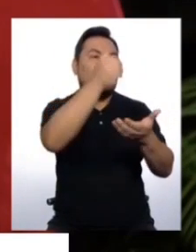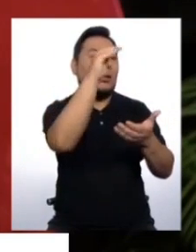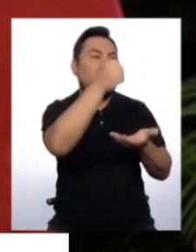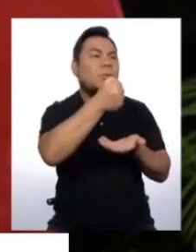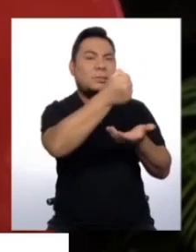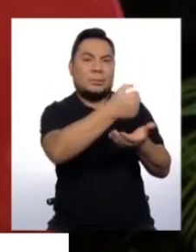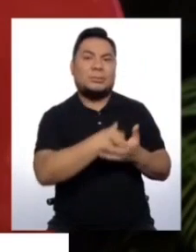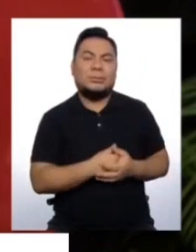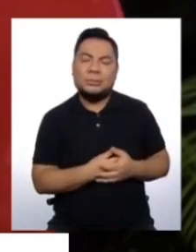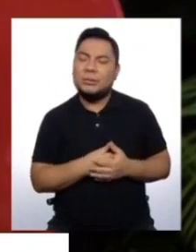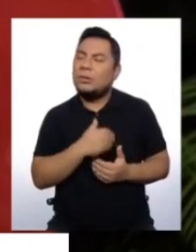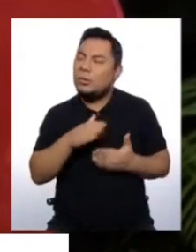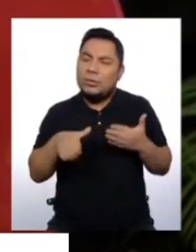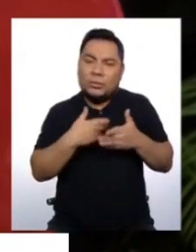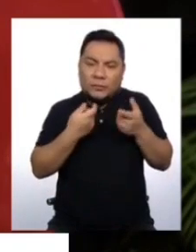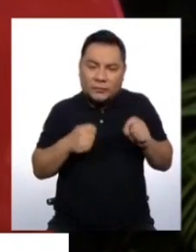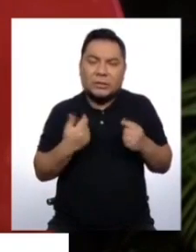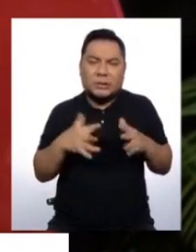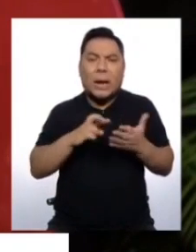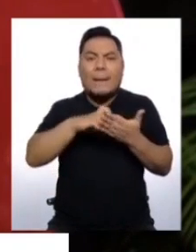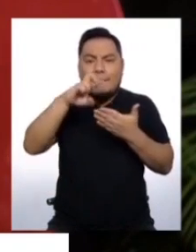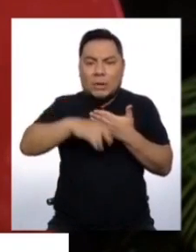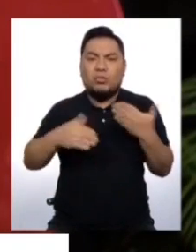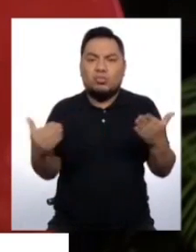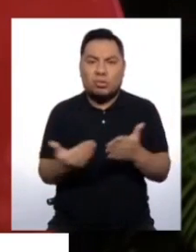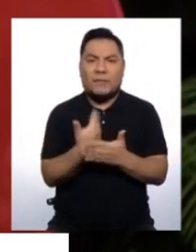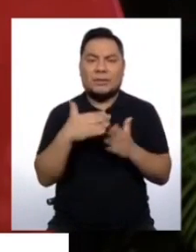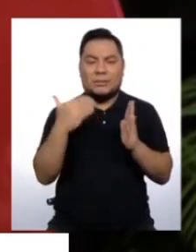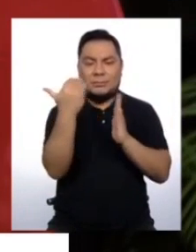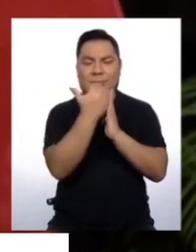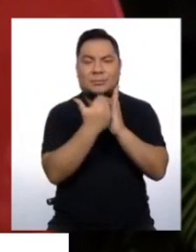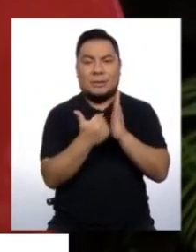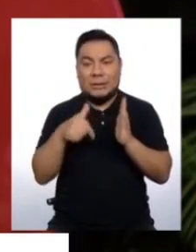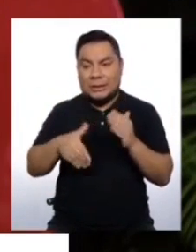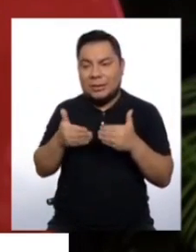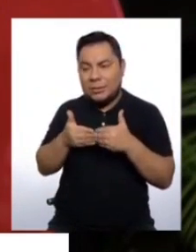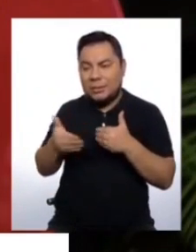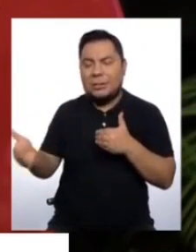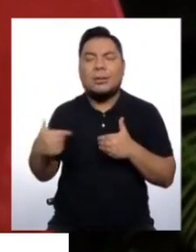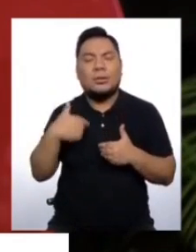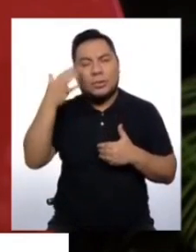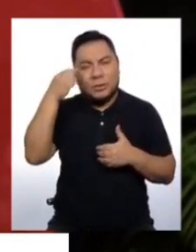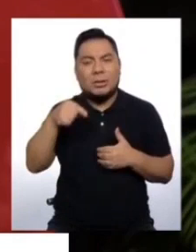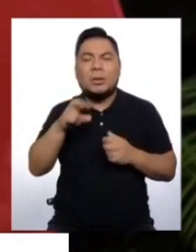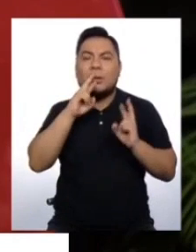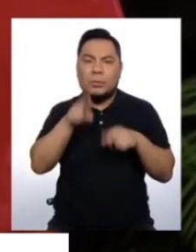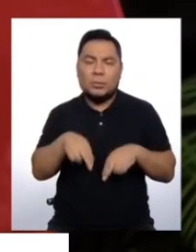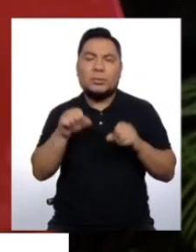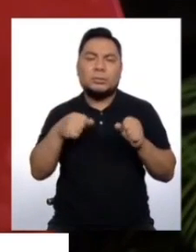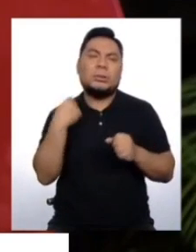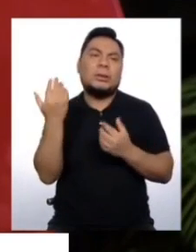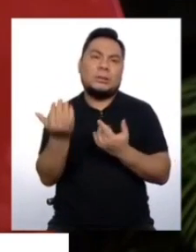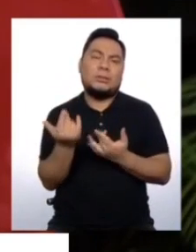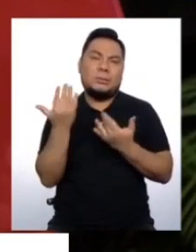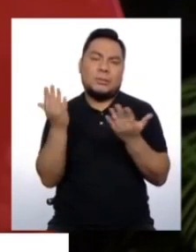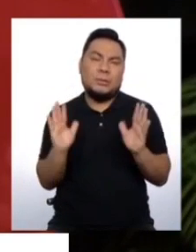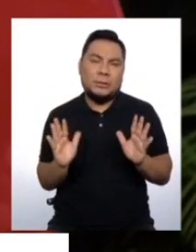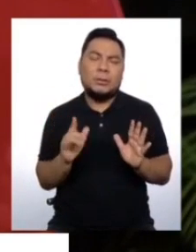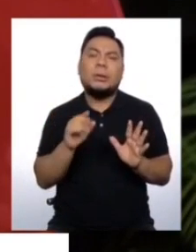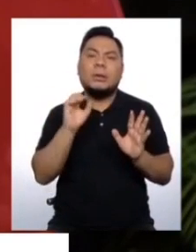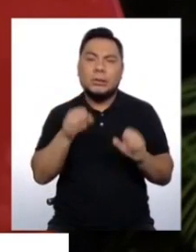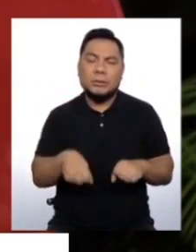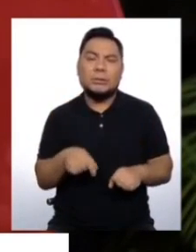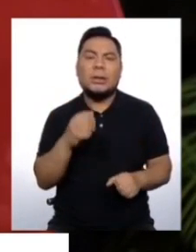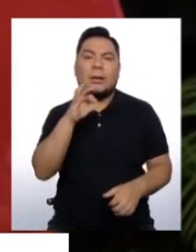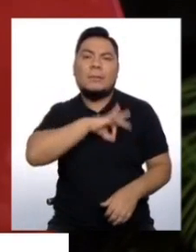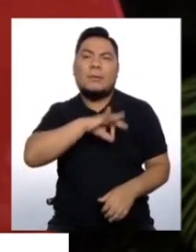Estamos haciendo todos los esfuerzos y esos esfuerzos tenemos la seguridad que van a dar resultados que estamos esperando y que van a ser